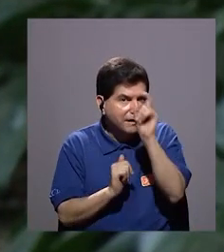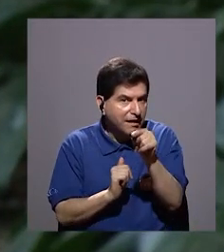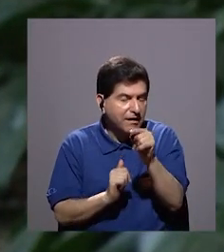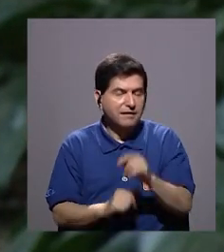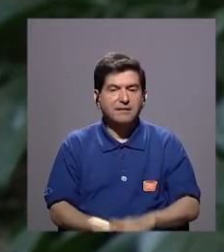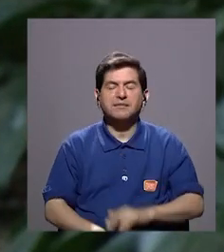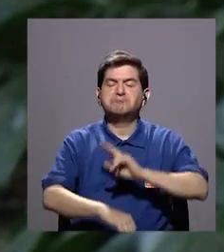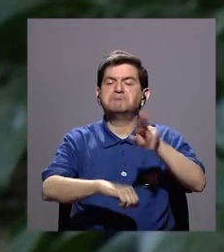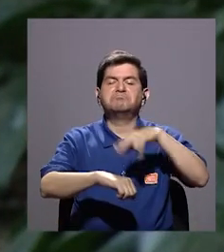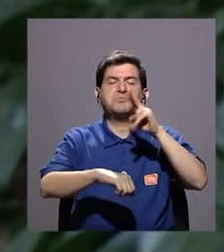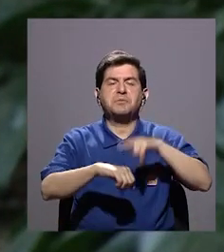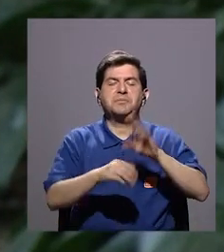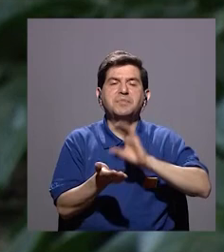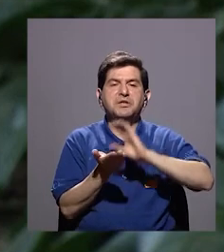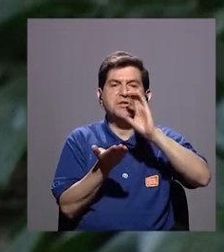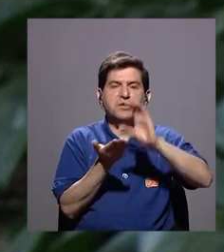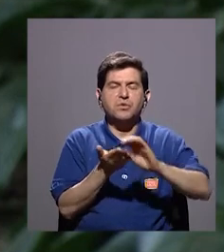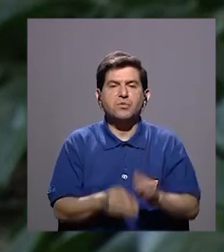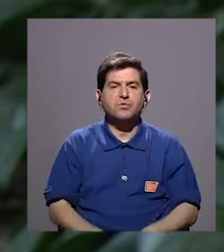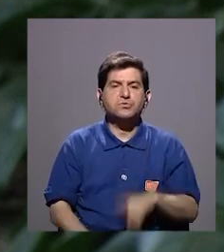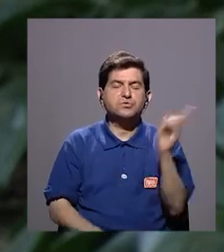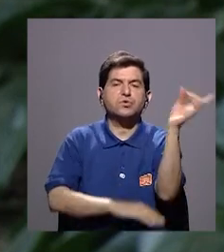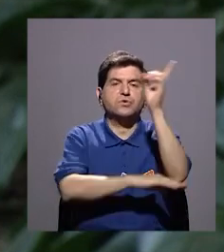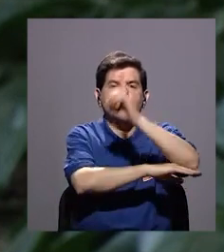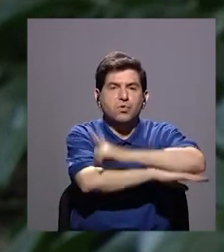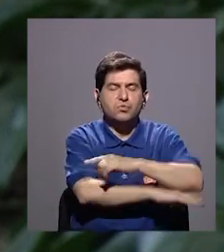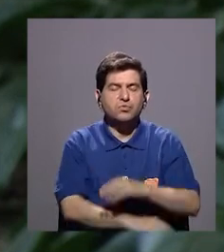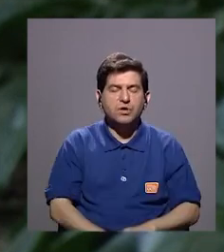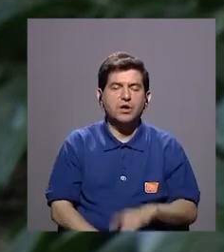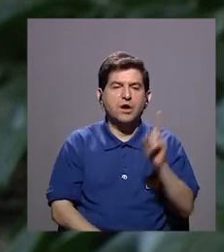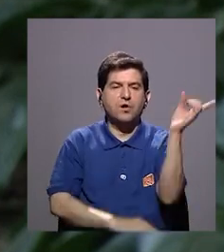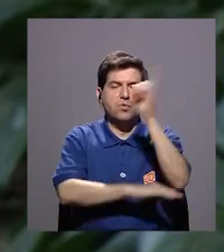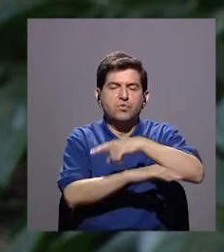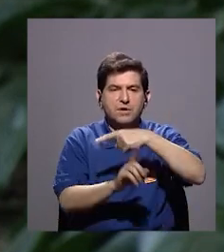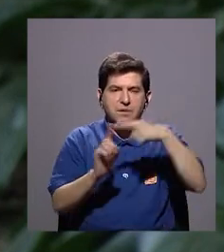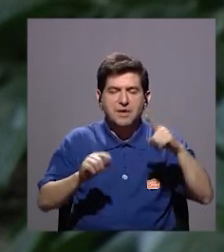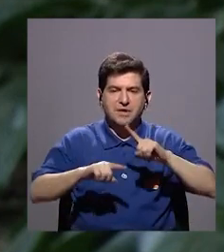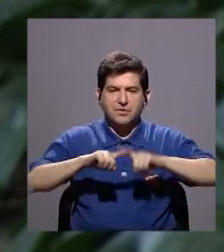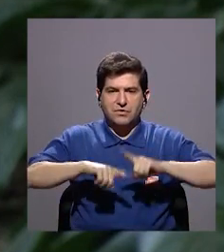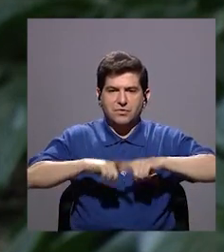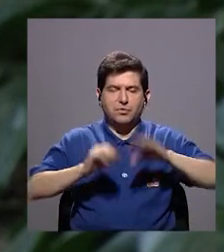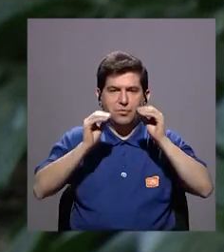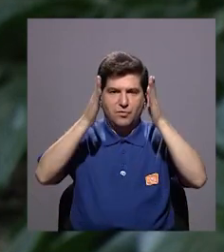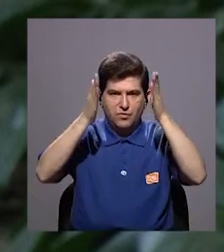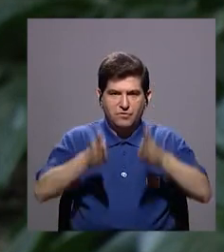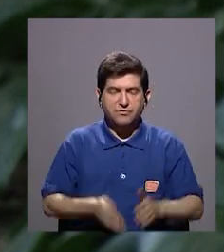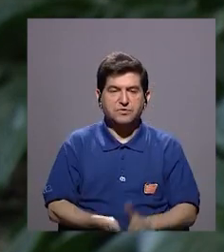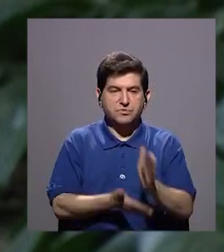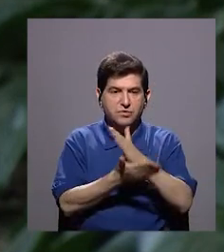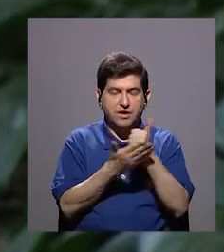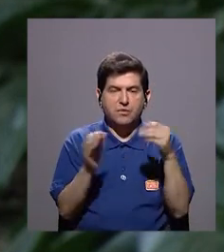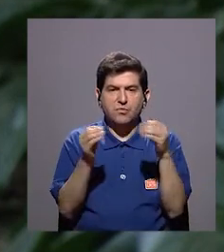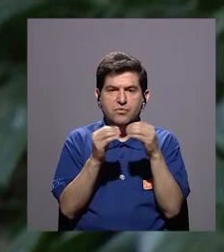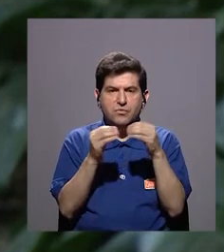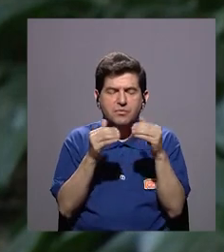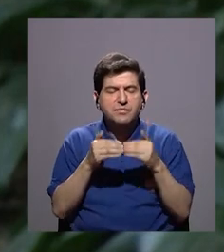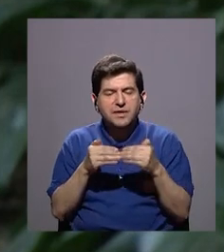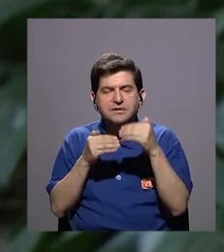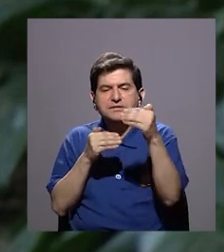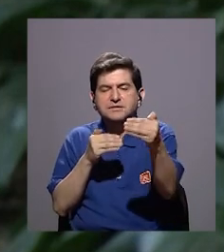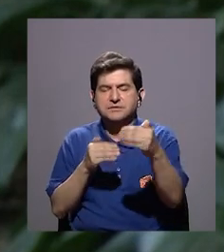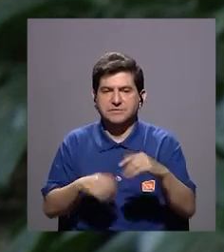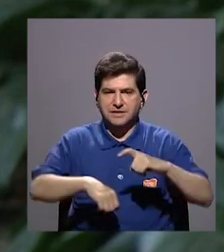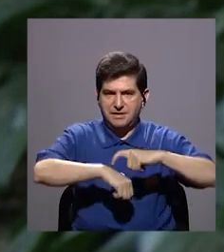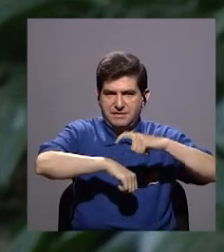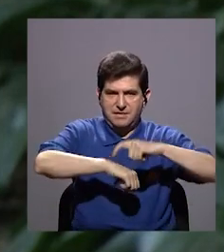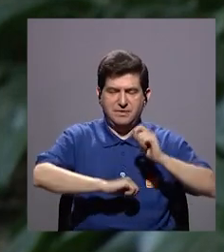técnica. Bueno, normalmente es un curso que puede durar un día, día y medio, depende de los profesores. Algunos lo hacen un poquito más